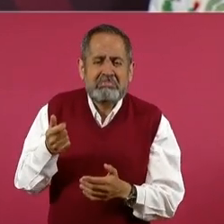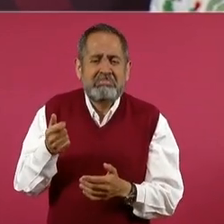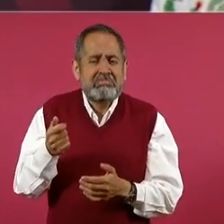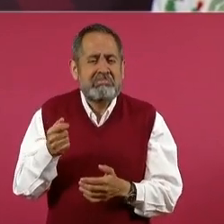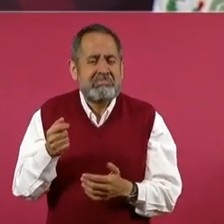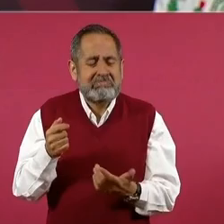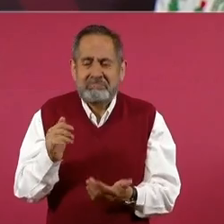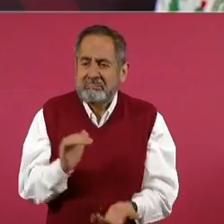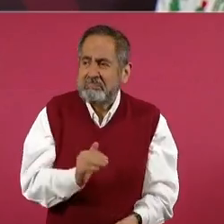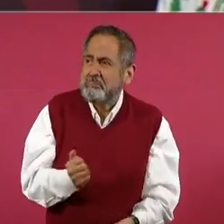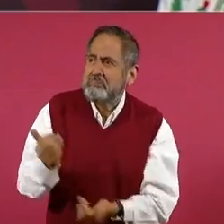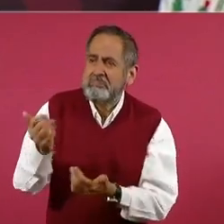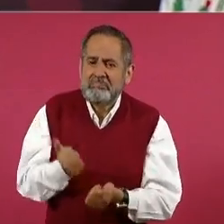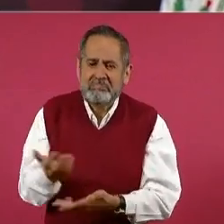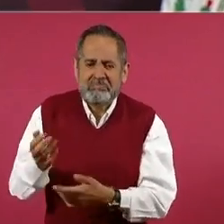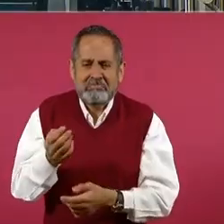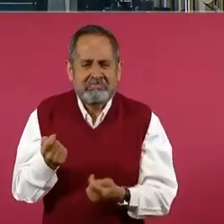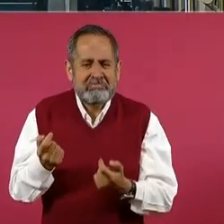porque